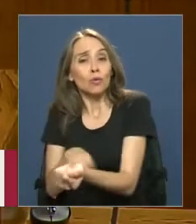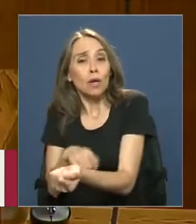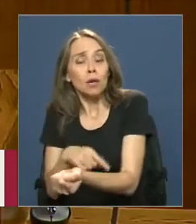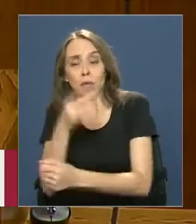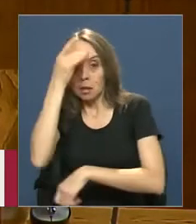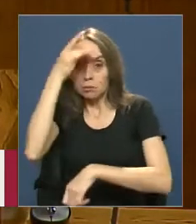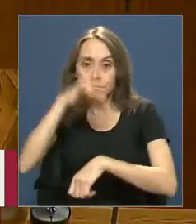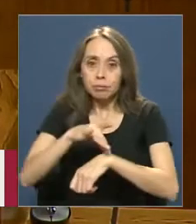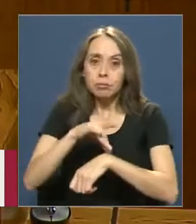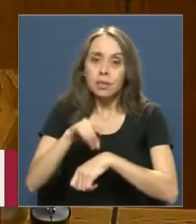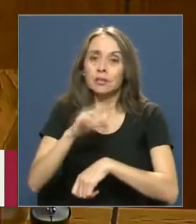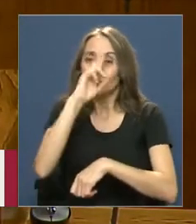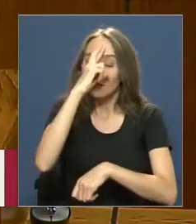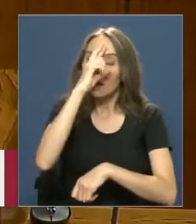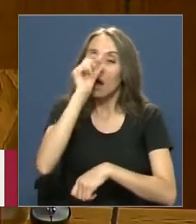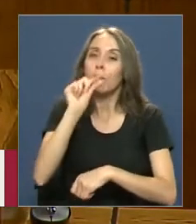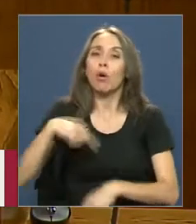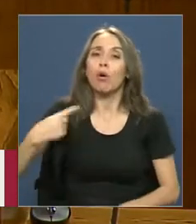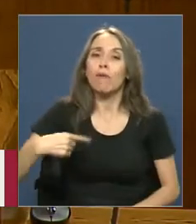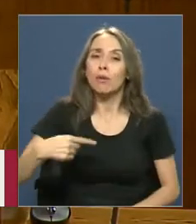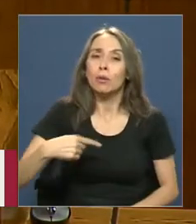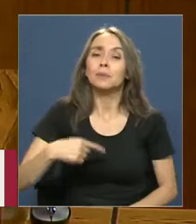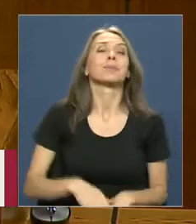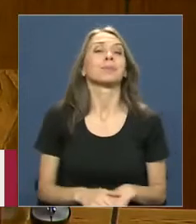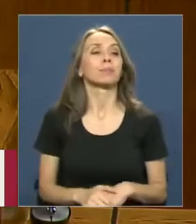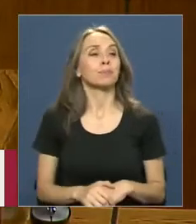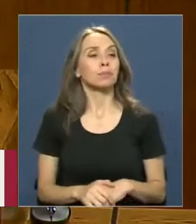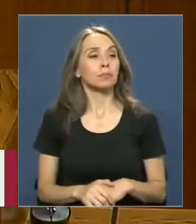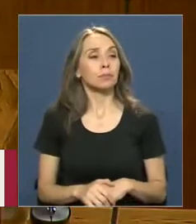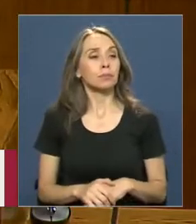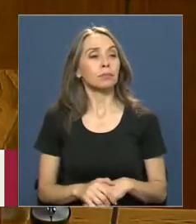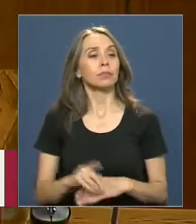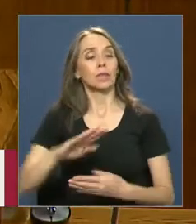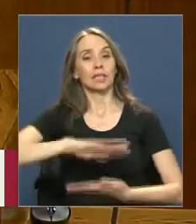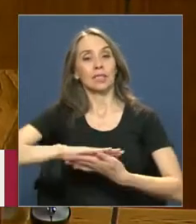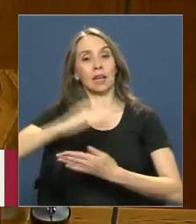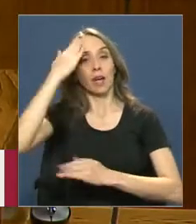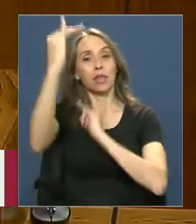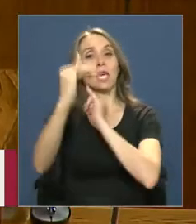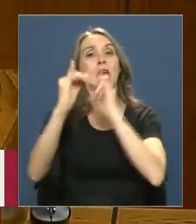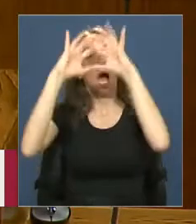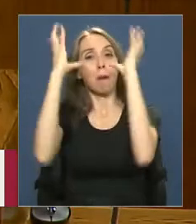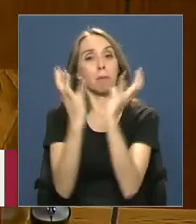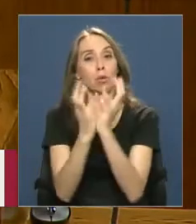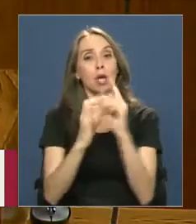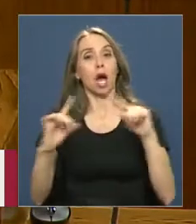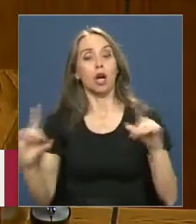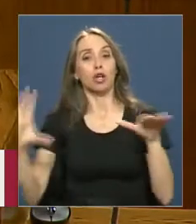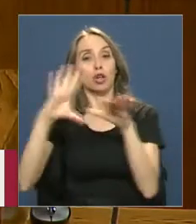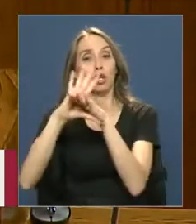enfrentados a estos padecimientos. No obstante que la celebración de este Día Mundial se realiza en coordinación con